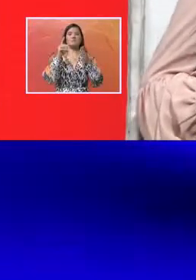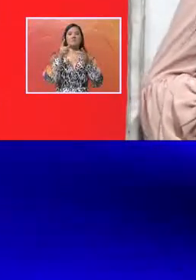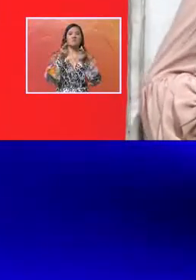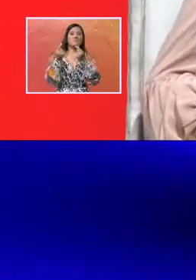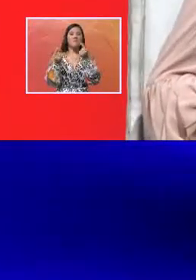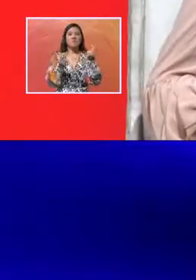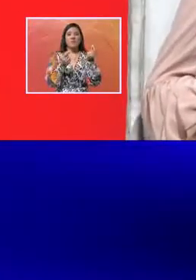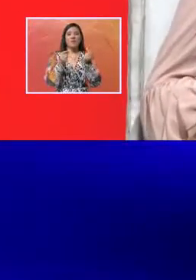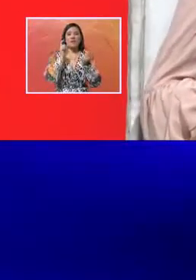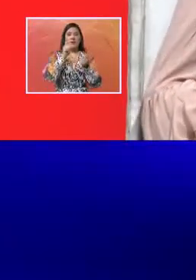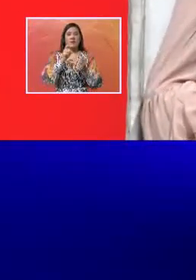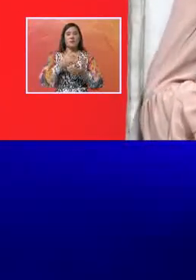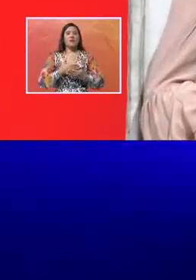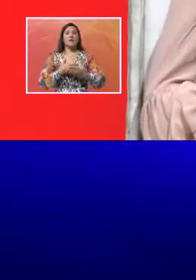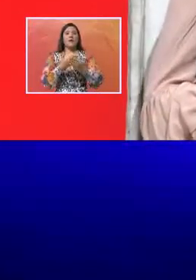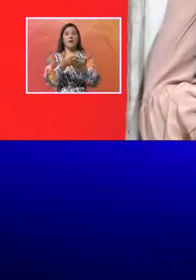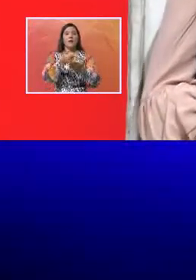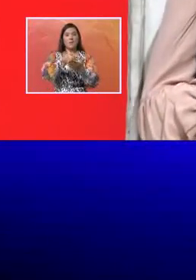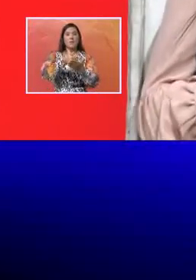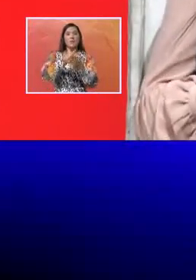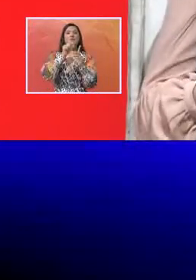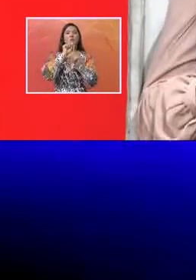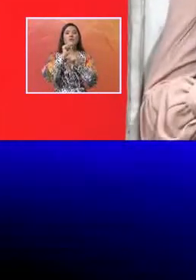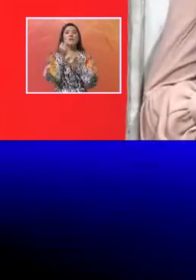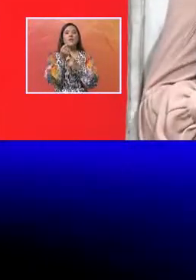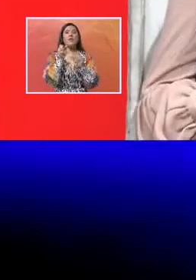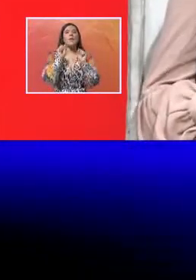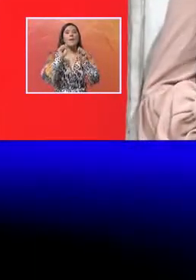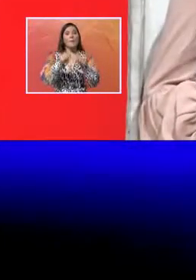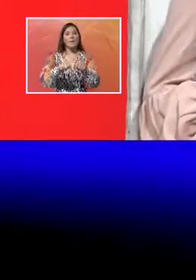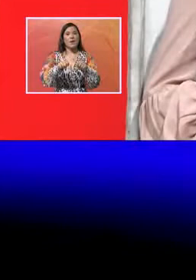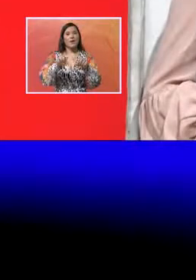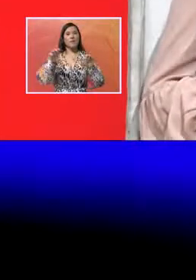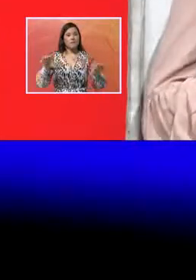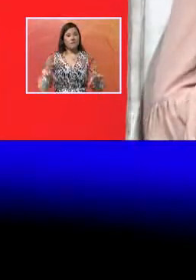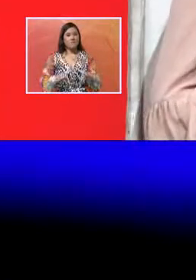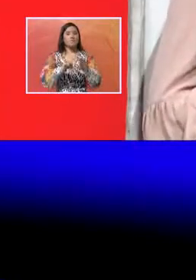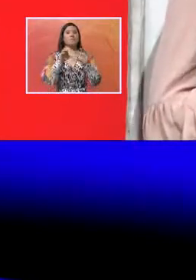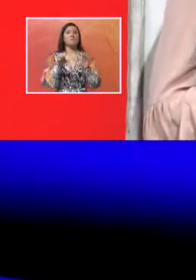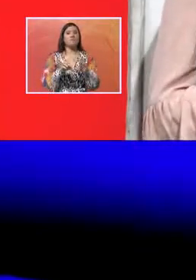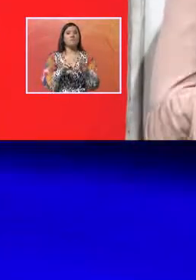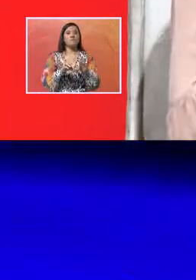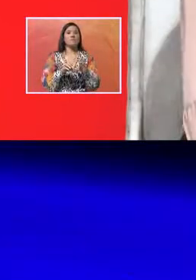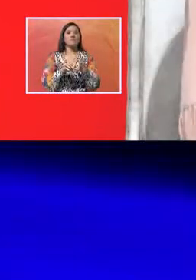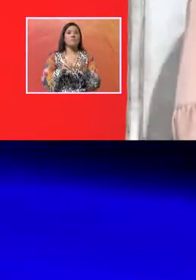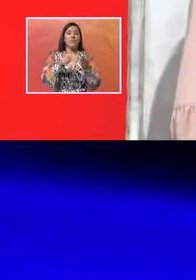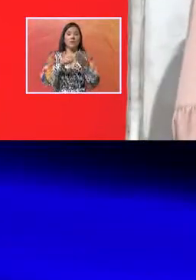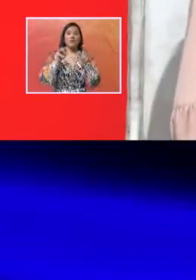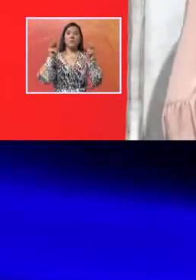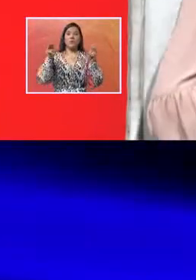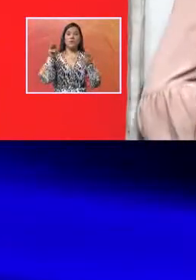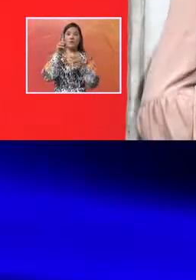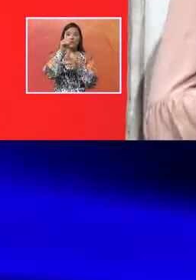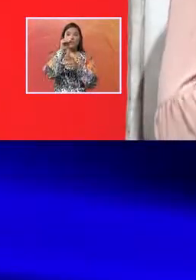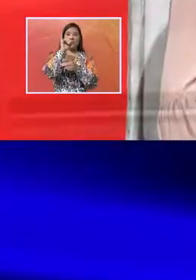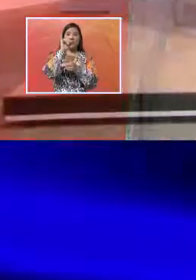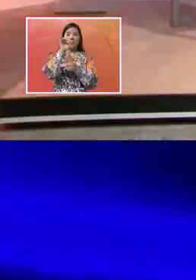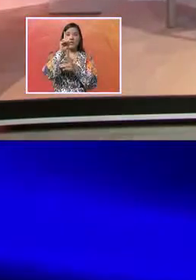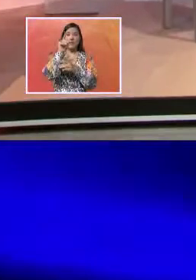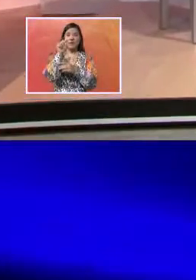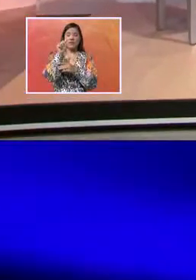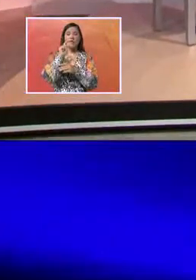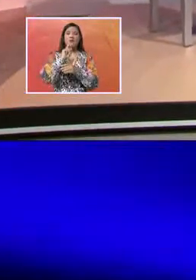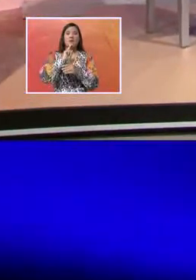reclamos en el mismo sistema pues dejan eso de manera olvidada pero decir que el modelo de la vida es un modelo